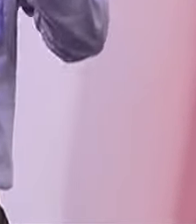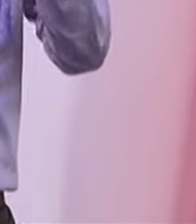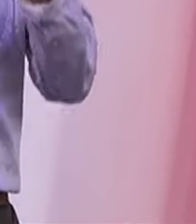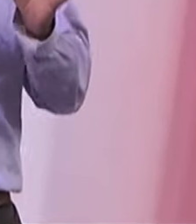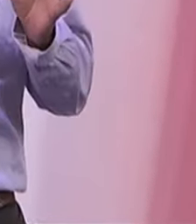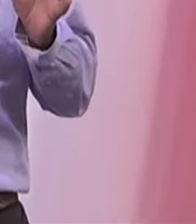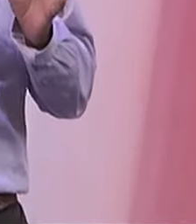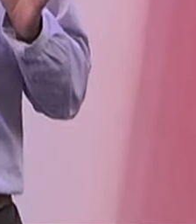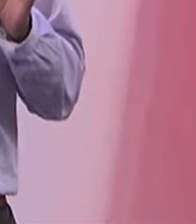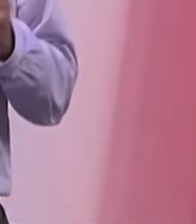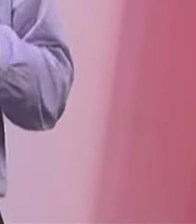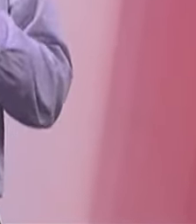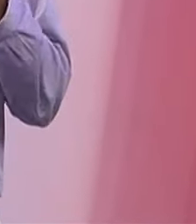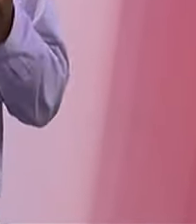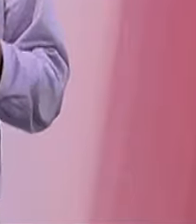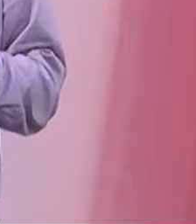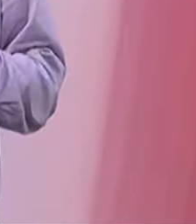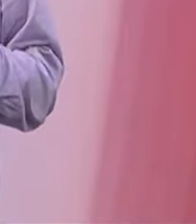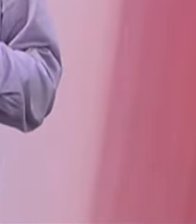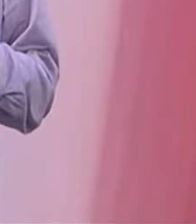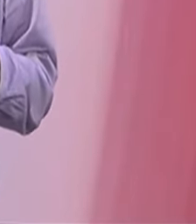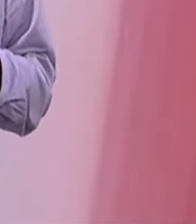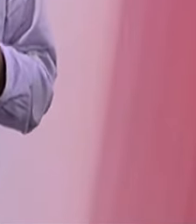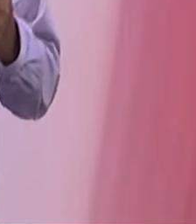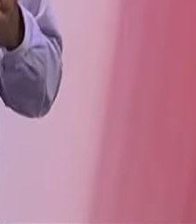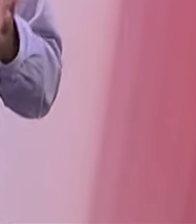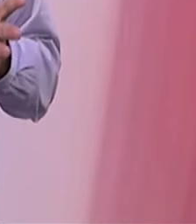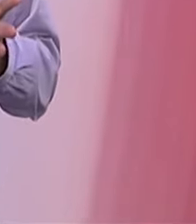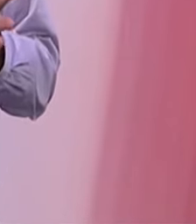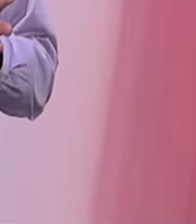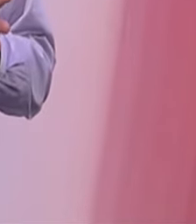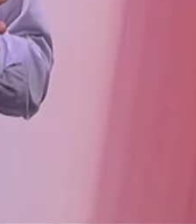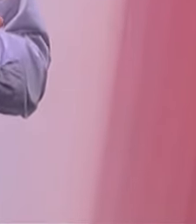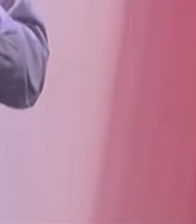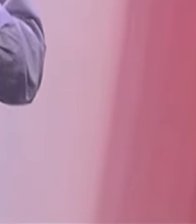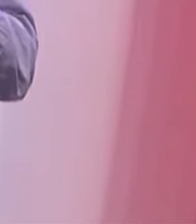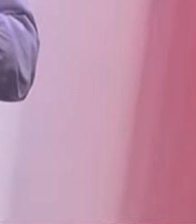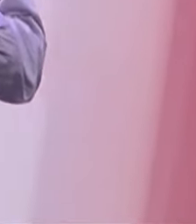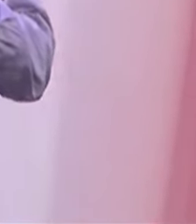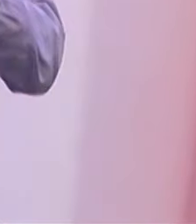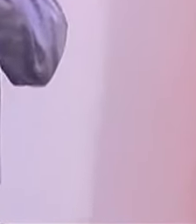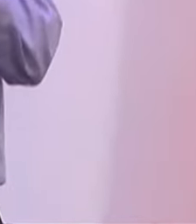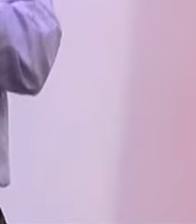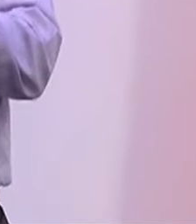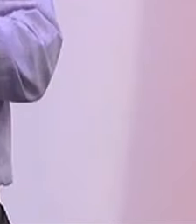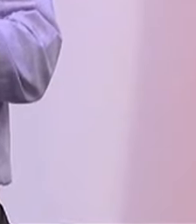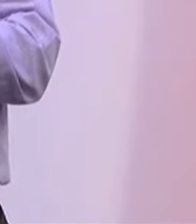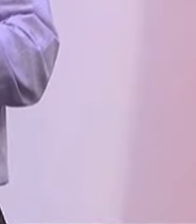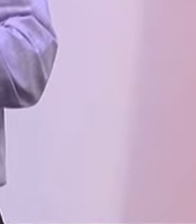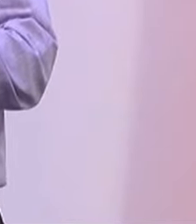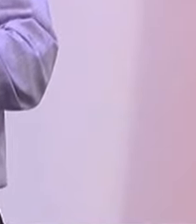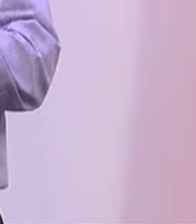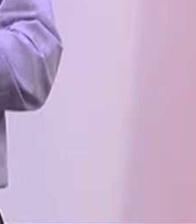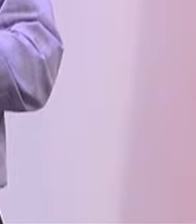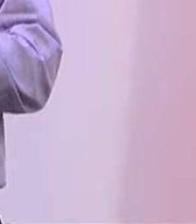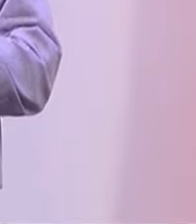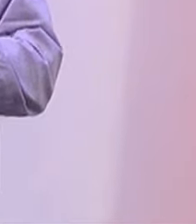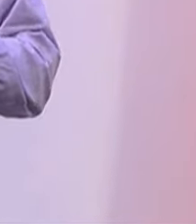que toda la familia se vaya familiarizando con lo que son las palabras y lo que son las contracciones. Las contracciones es una forma más